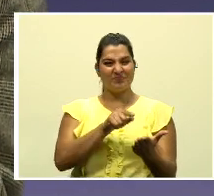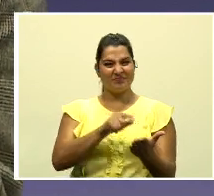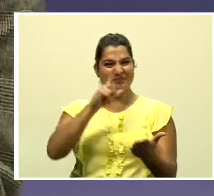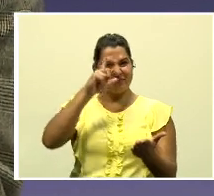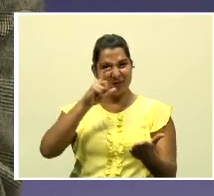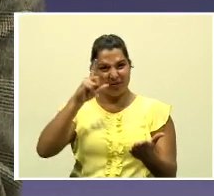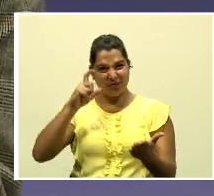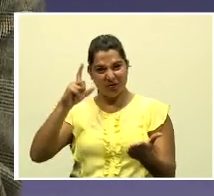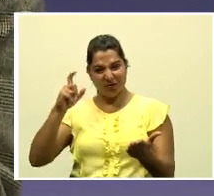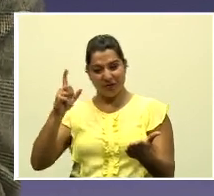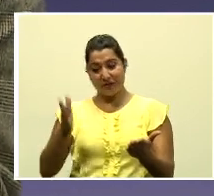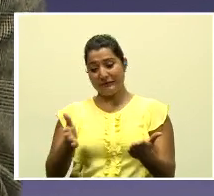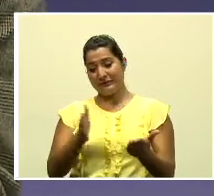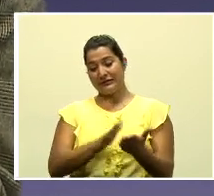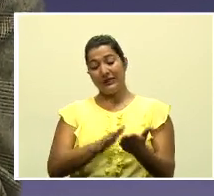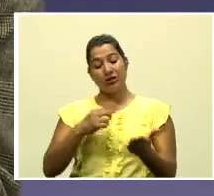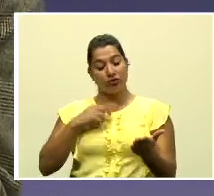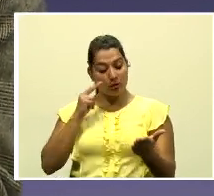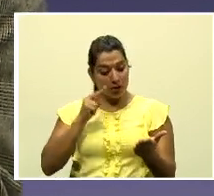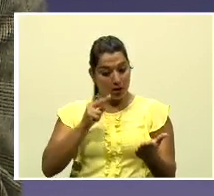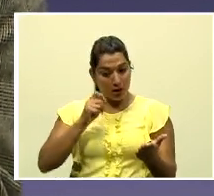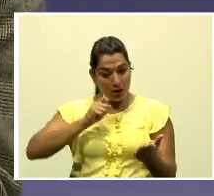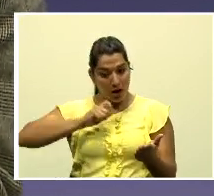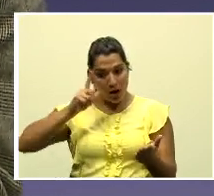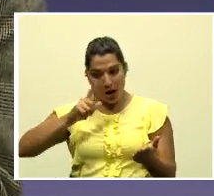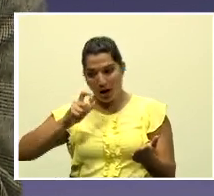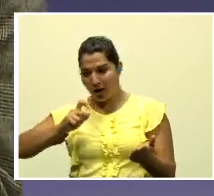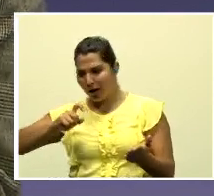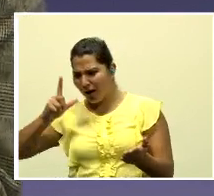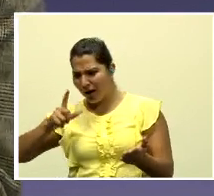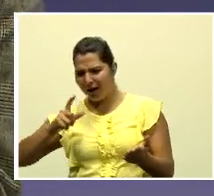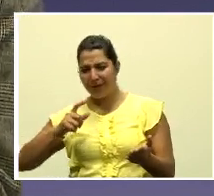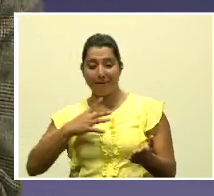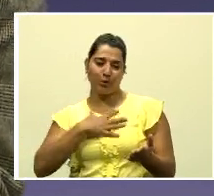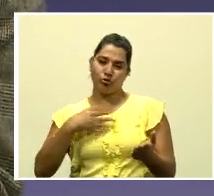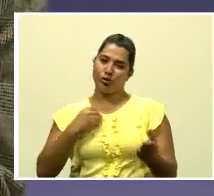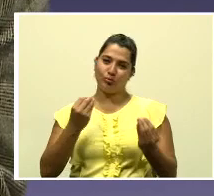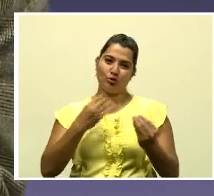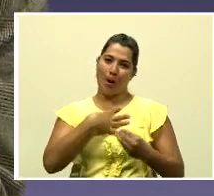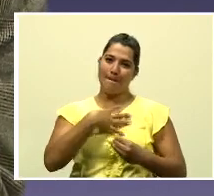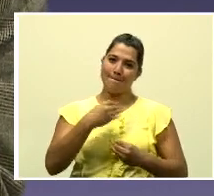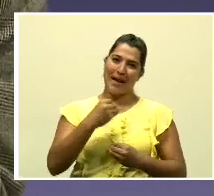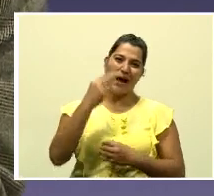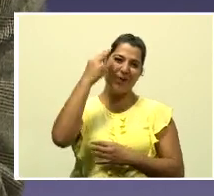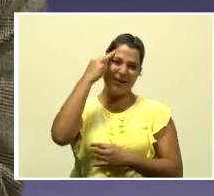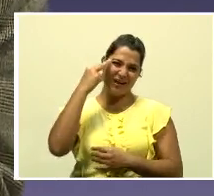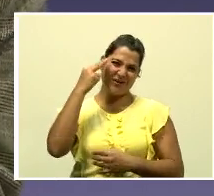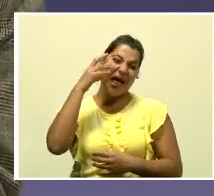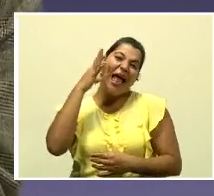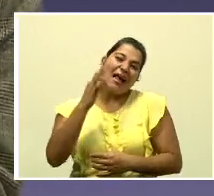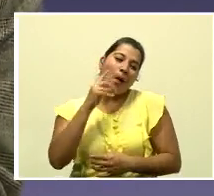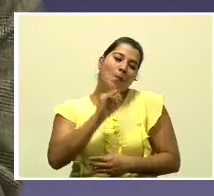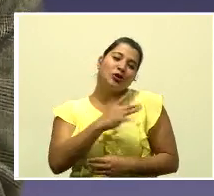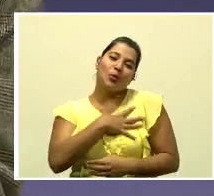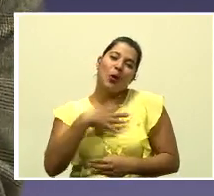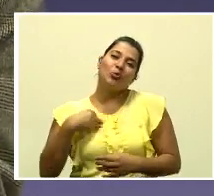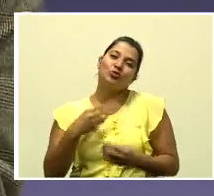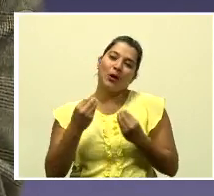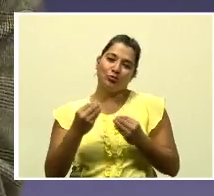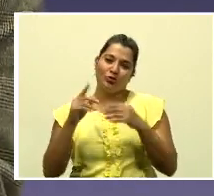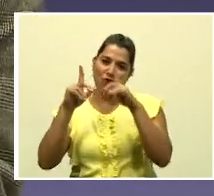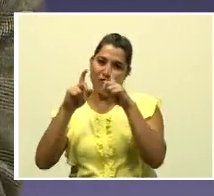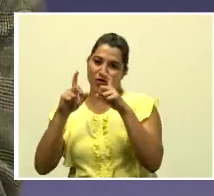épocas, y a mí me maravillaba ver esas imágenes en blanco y negro. Creo que también viene ahí, ¿verdad? Esa pasión por el blanco y